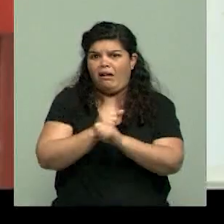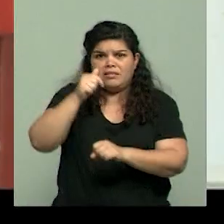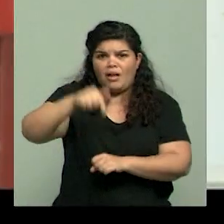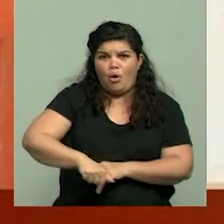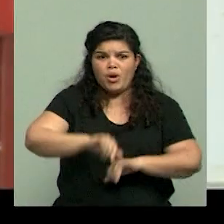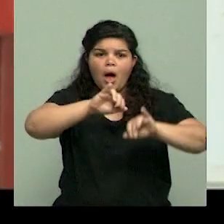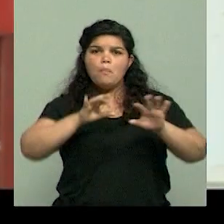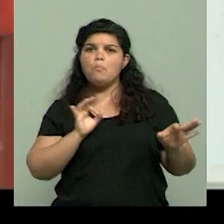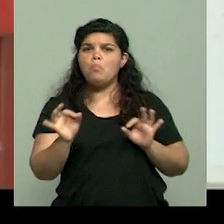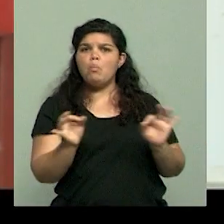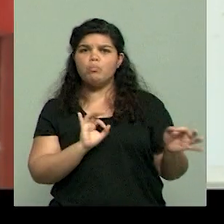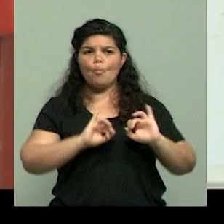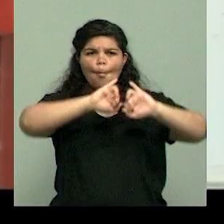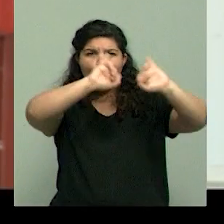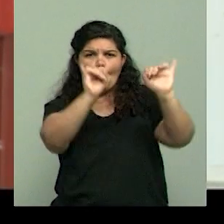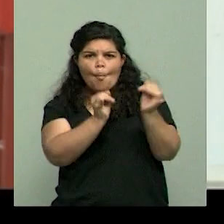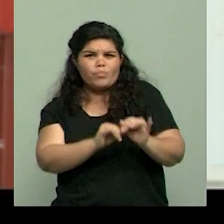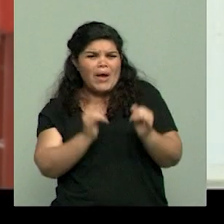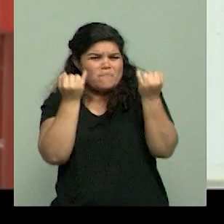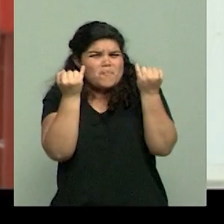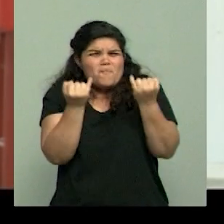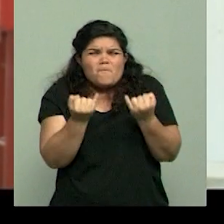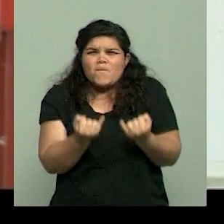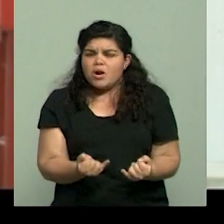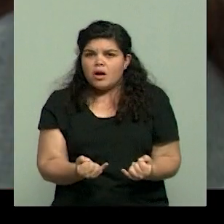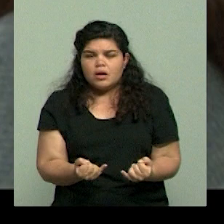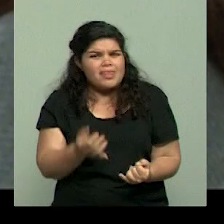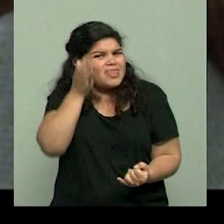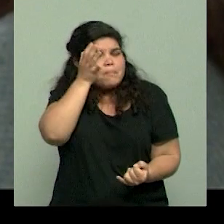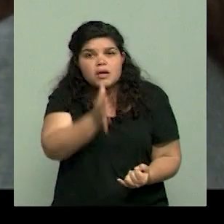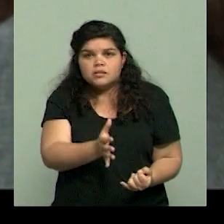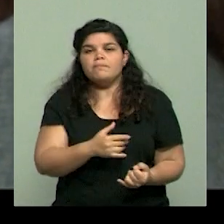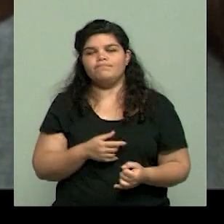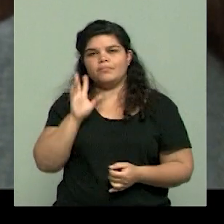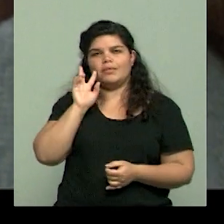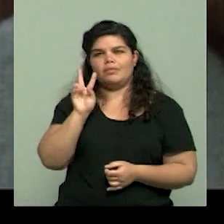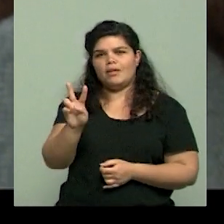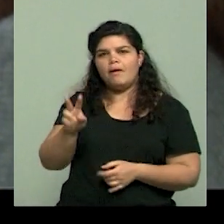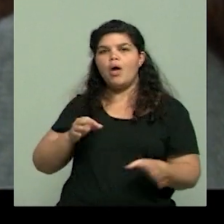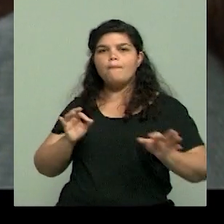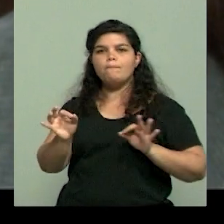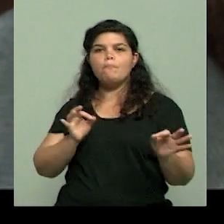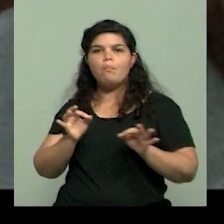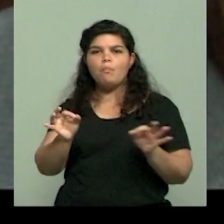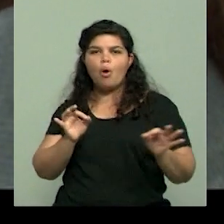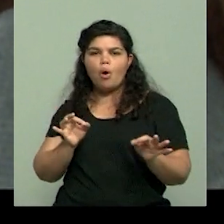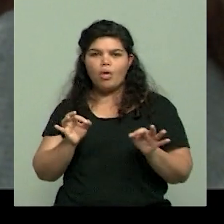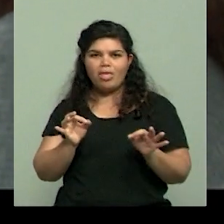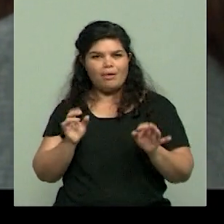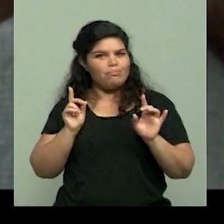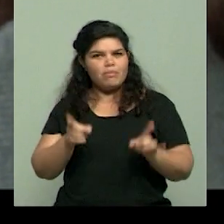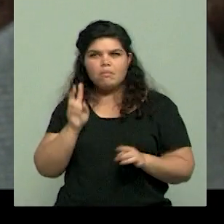Totalmente. Inclusive a veces es una delgadez muy extrema. Lo ves en las pasarelas, en marcas todavía